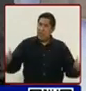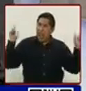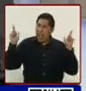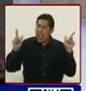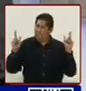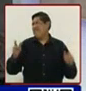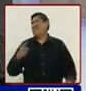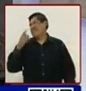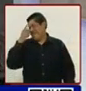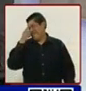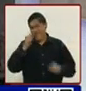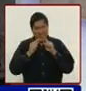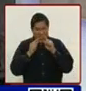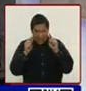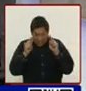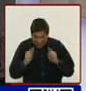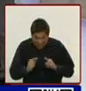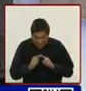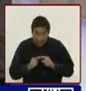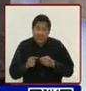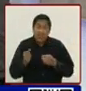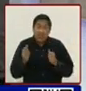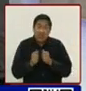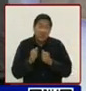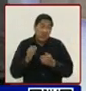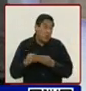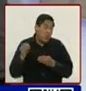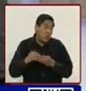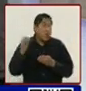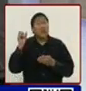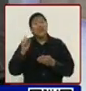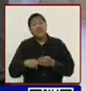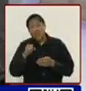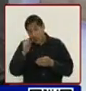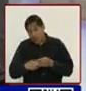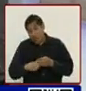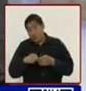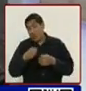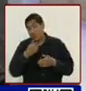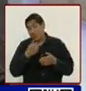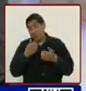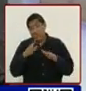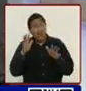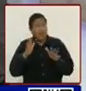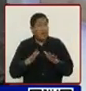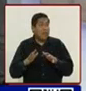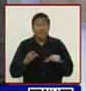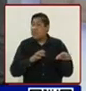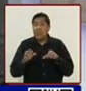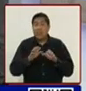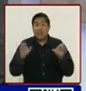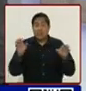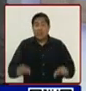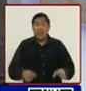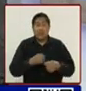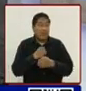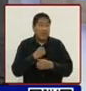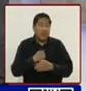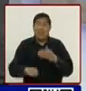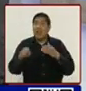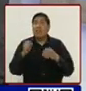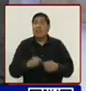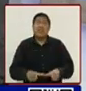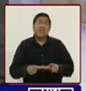entonces ahora era la cita y que viene acompañado de los dólares, así del es la dinero. Ocurrencia de las caseritas, ya habían certificados de nacimiento, licencias